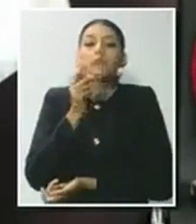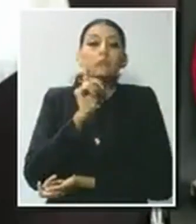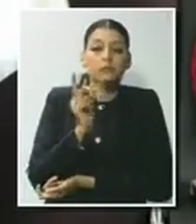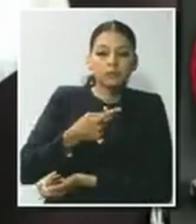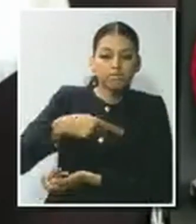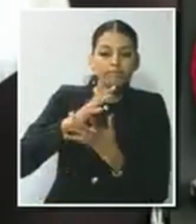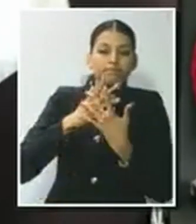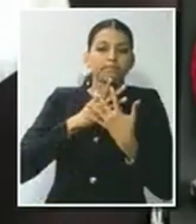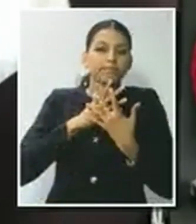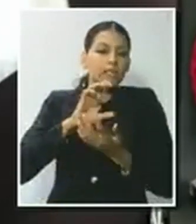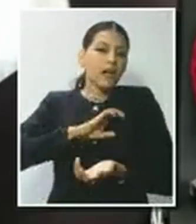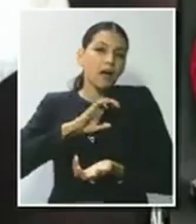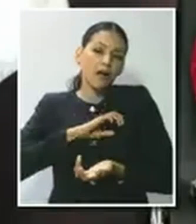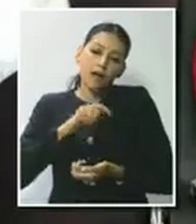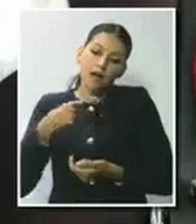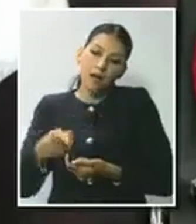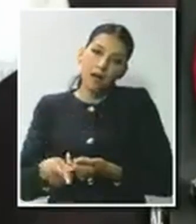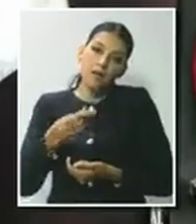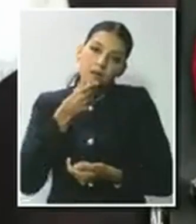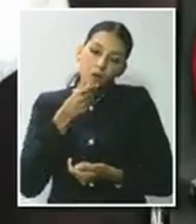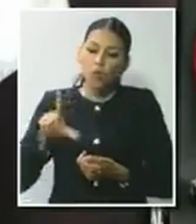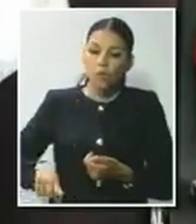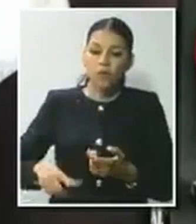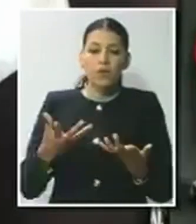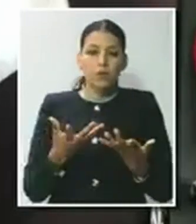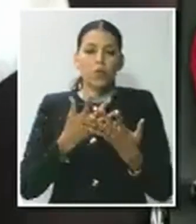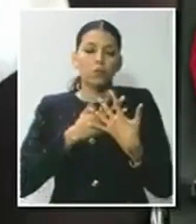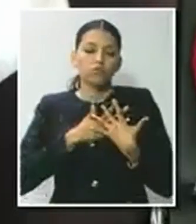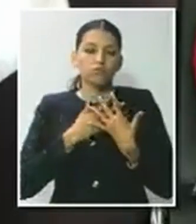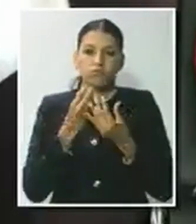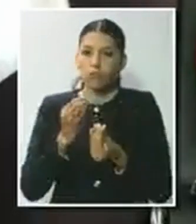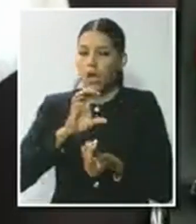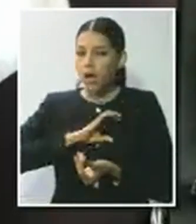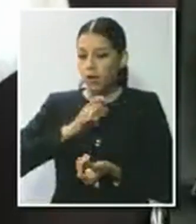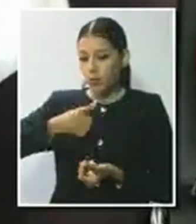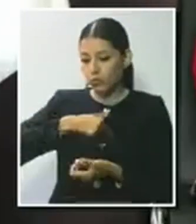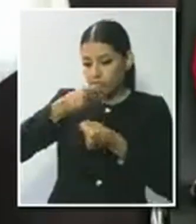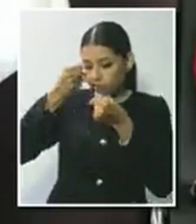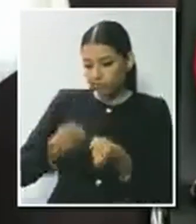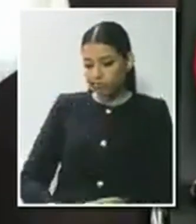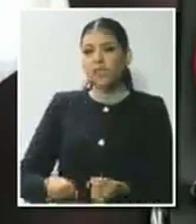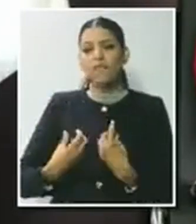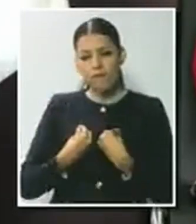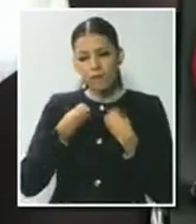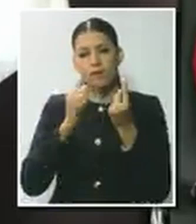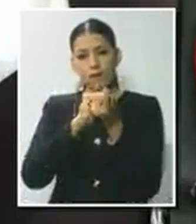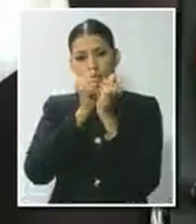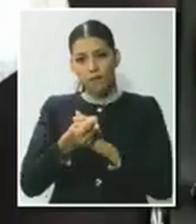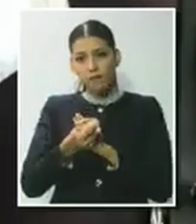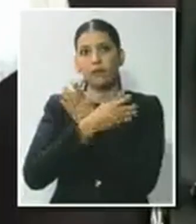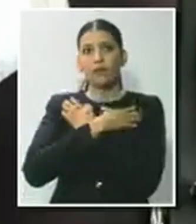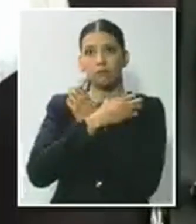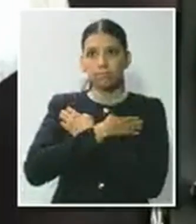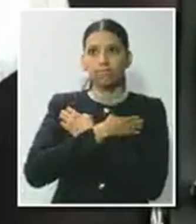de libros de texto gratuitos a estudiantes de educación básica. Nosotros estamos convencidos que se está viviendo la transformación